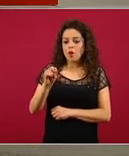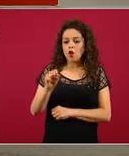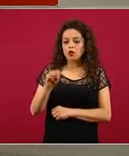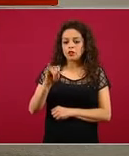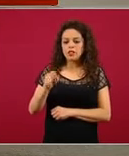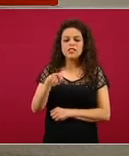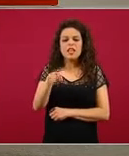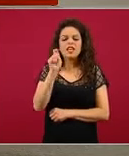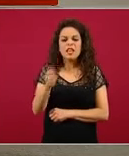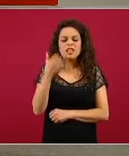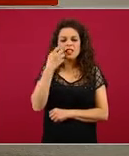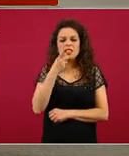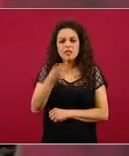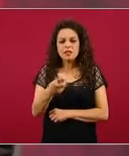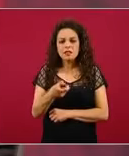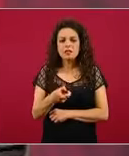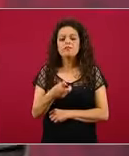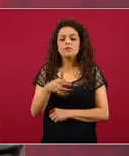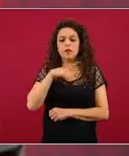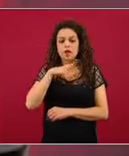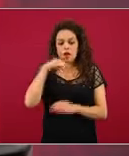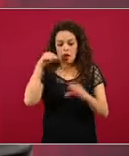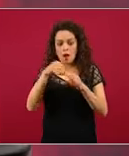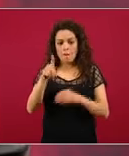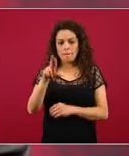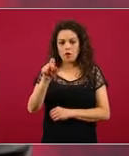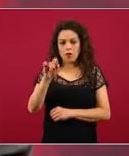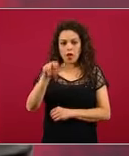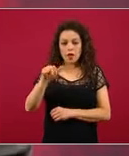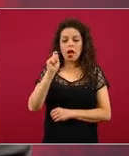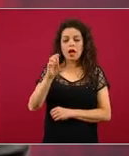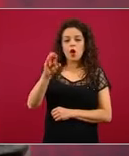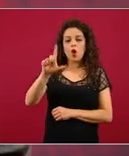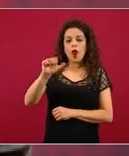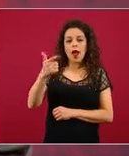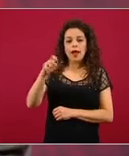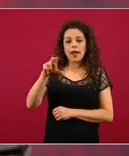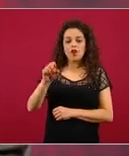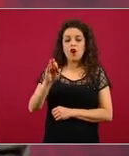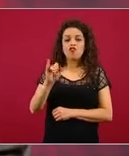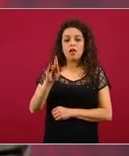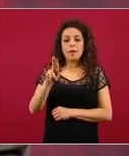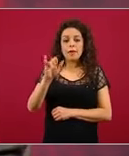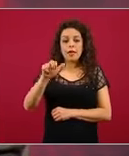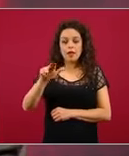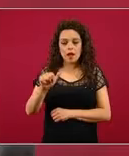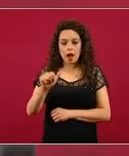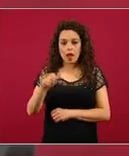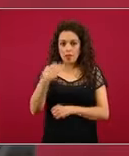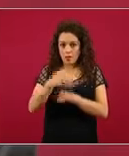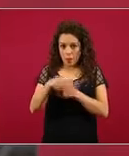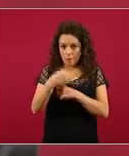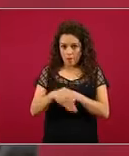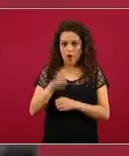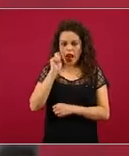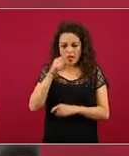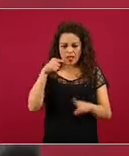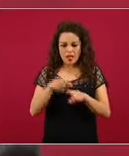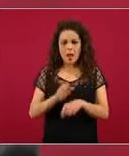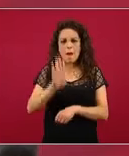depositar una proteína, colágeno y fibrina también temporalmente, que causan una cicatriz,